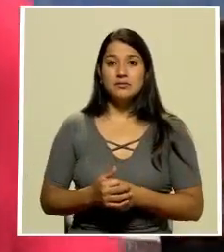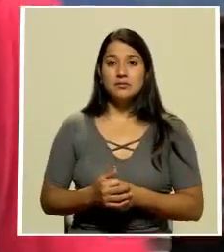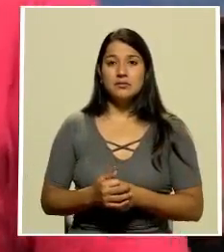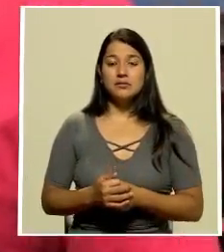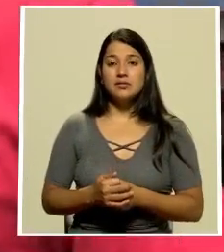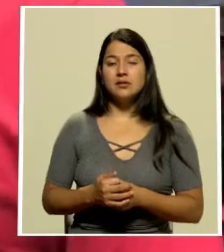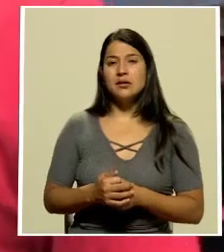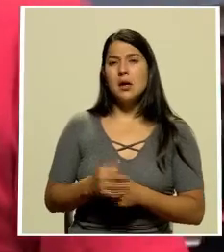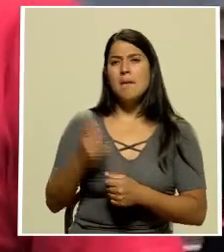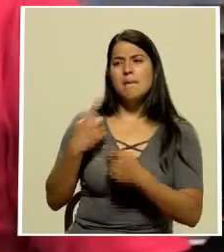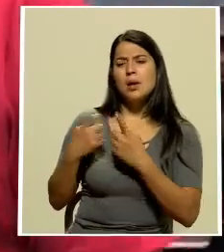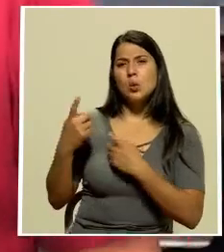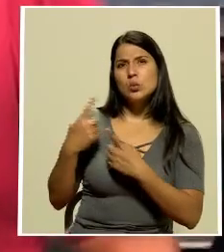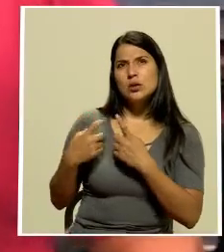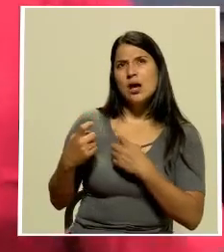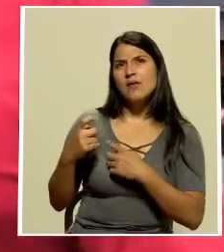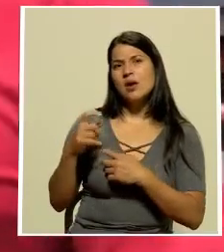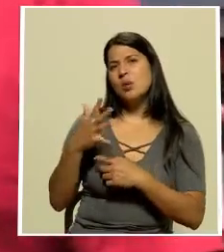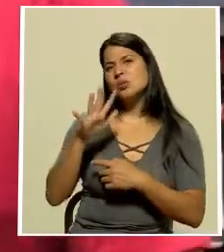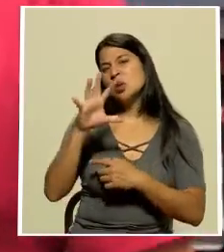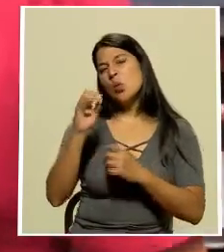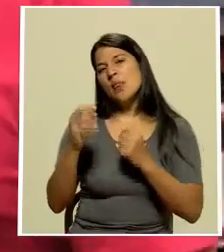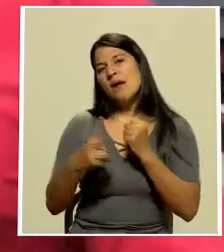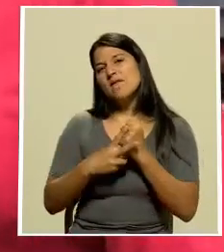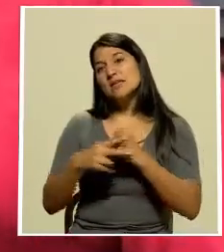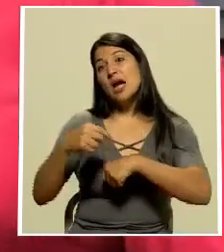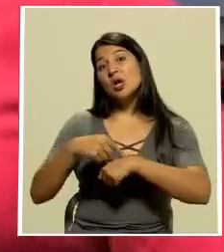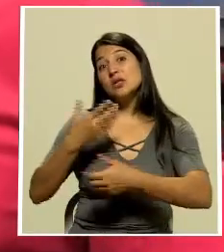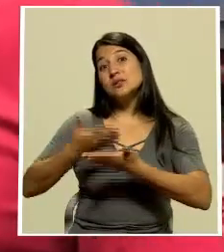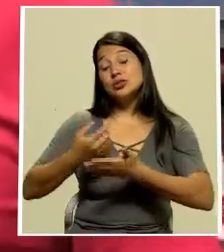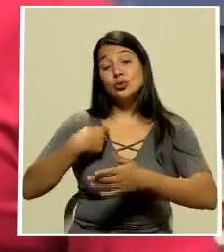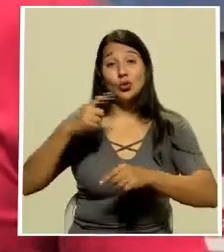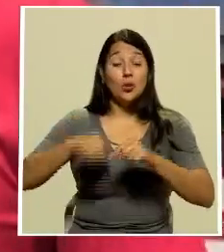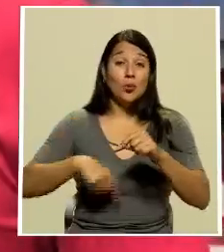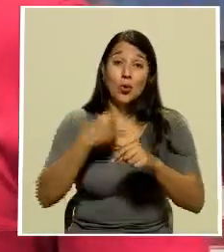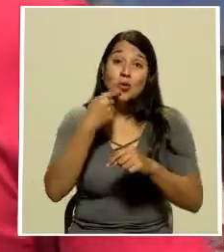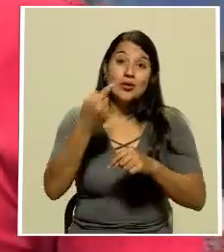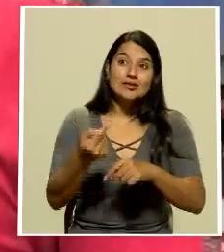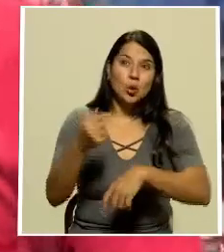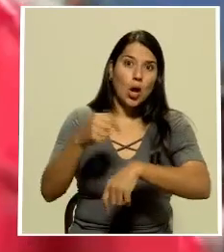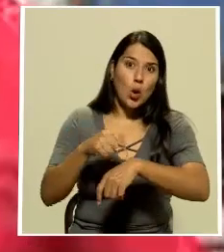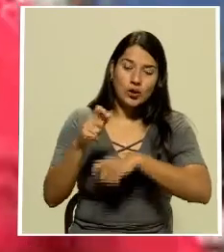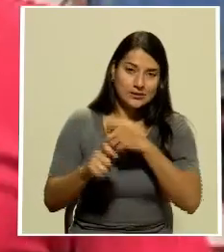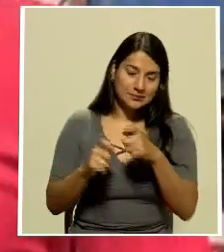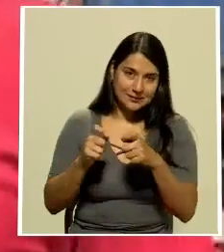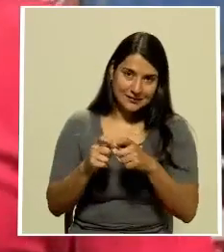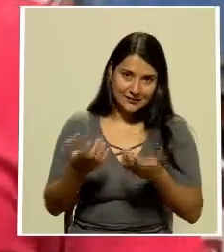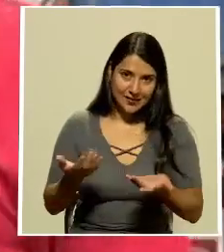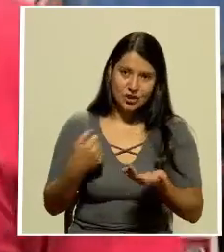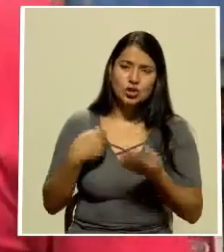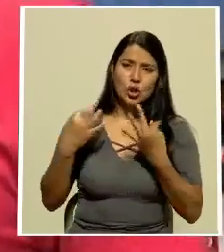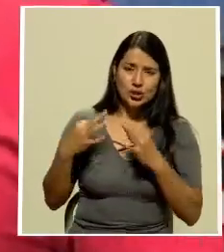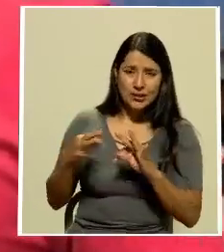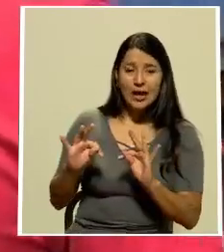Si me ha preguntado unas 50 veces a qué hora llegamos, sí, pero no le puedo dar así como una hora específica. Yo trato de